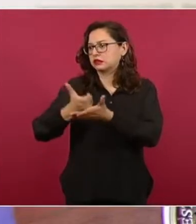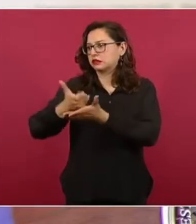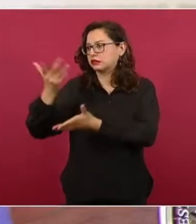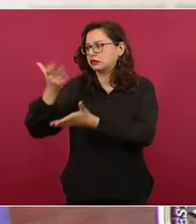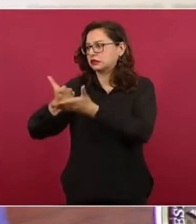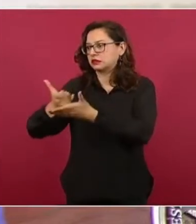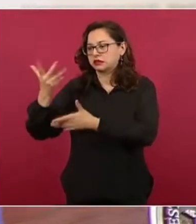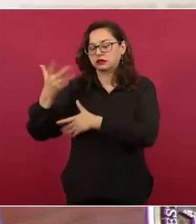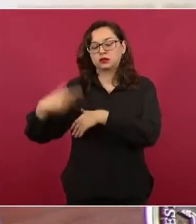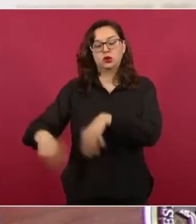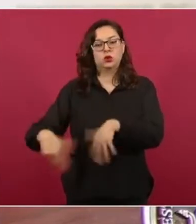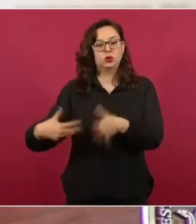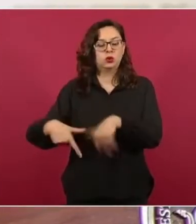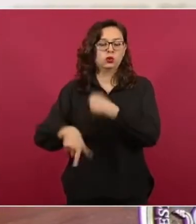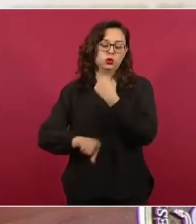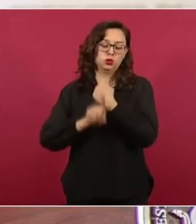que